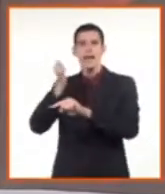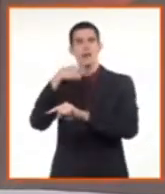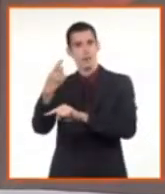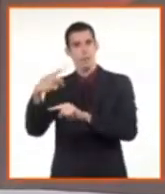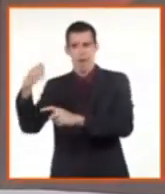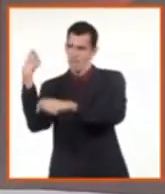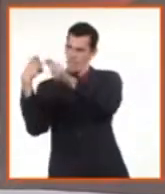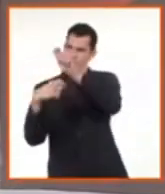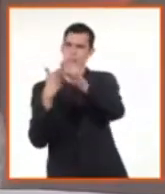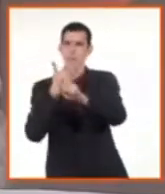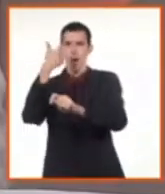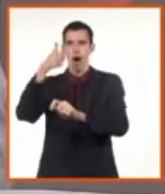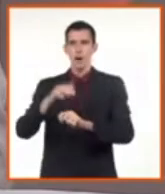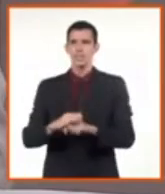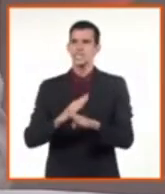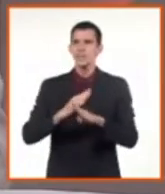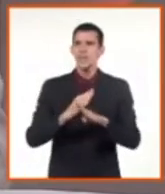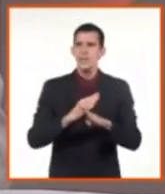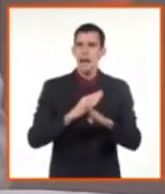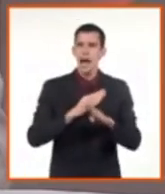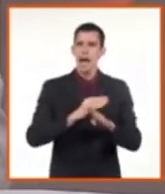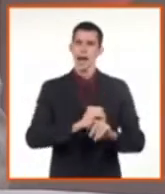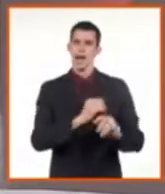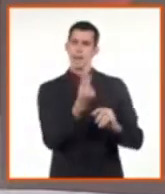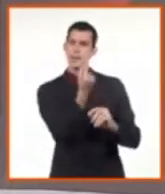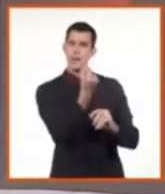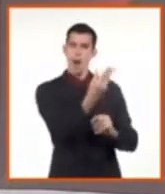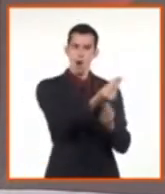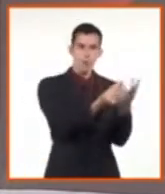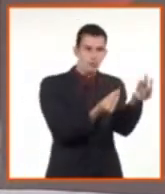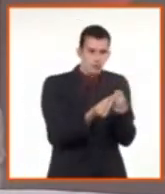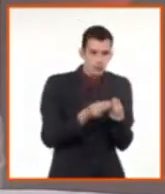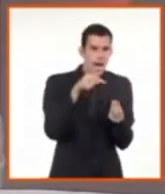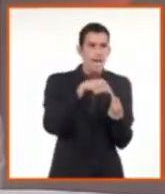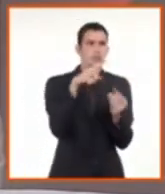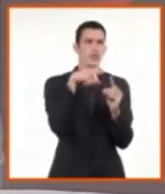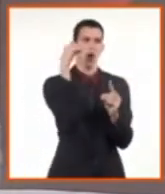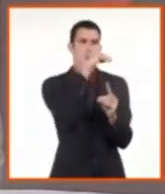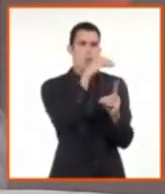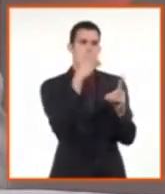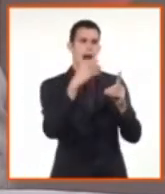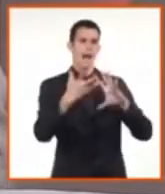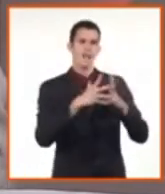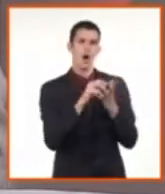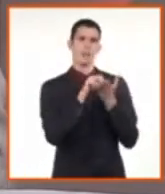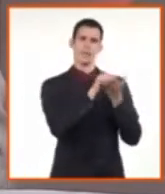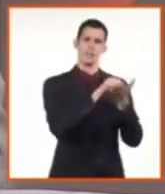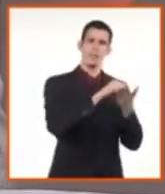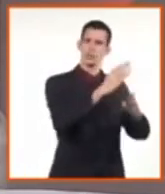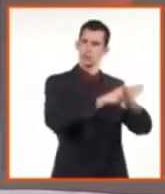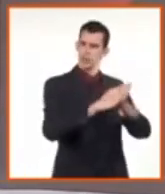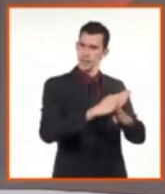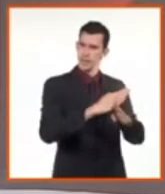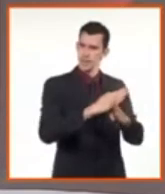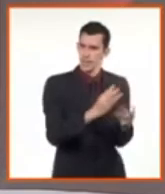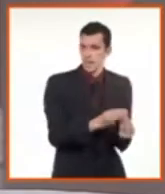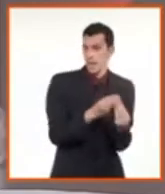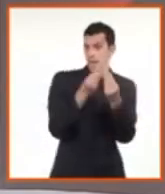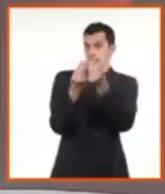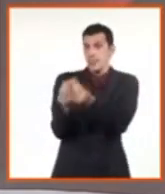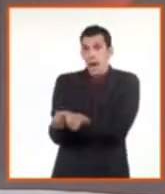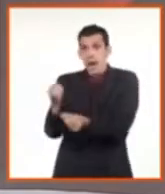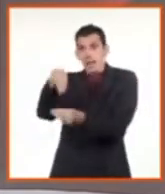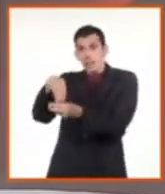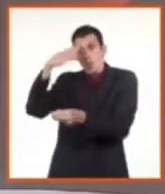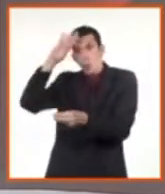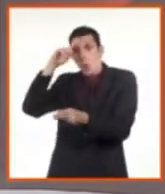yo creo que esto también es un elemento importante a tener en cuenta un esquema financiero diferenciado que permita